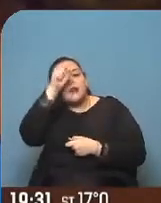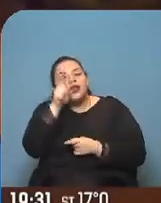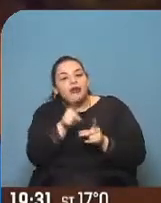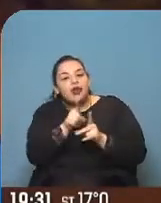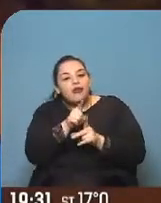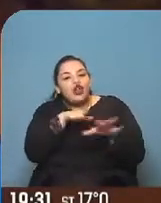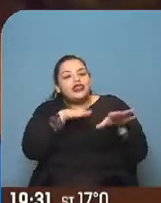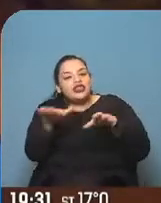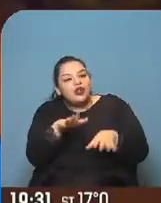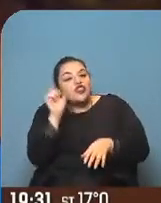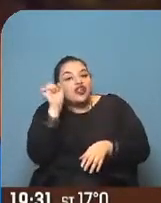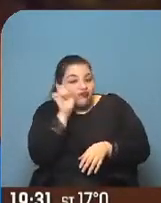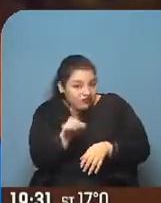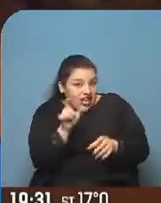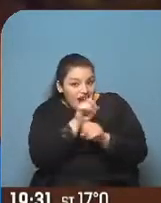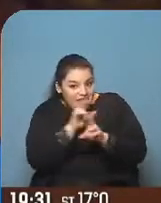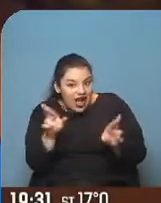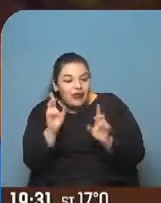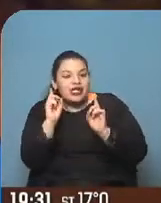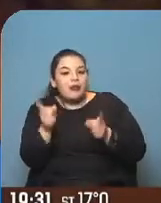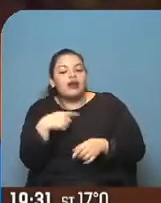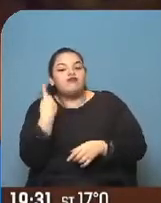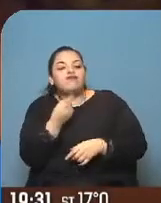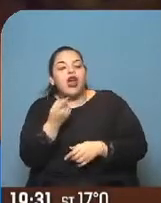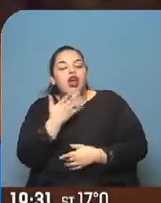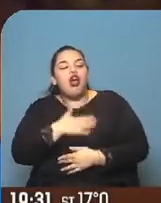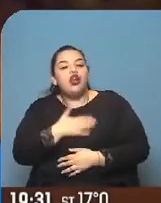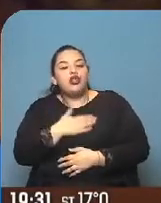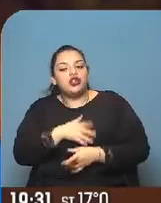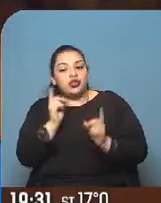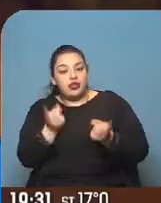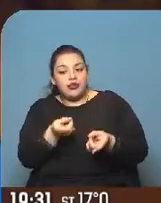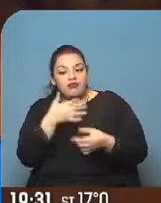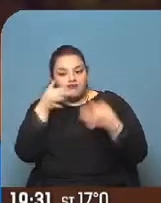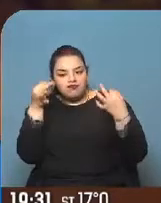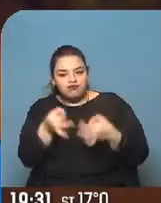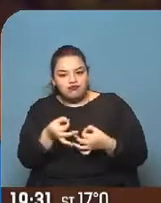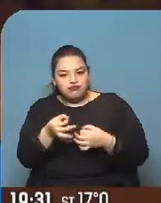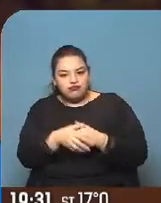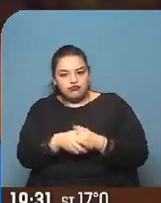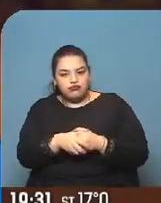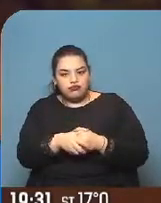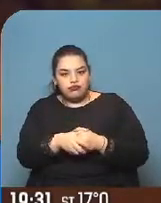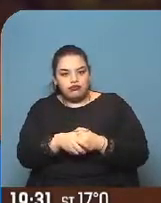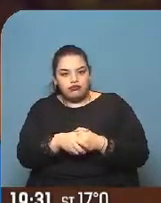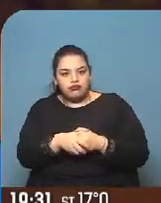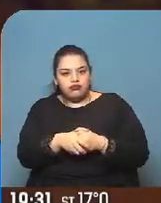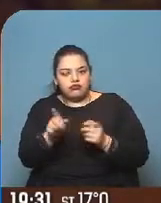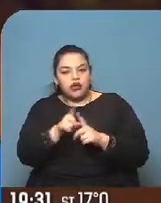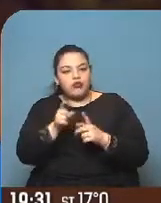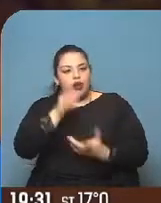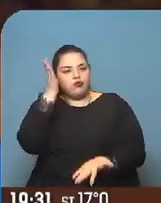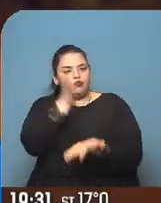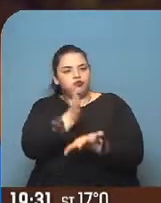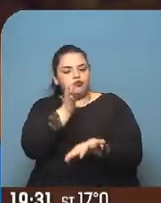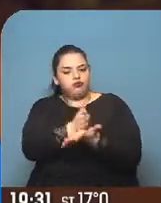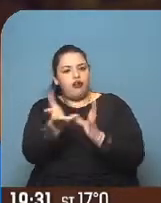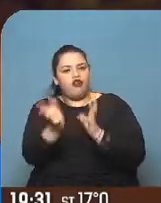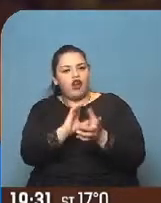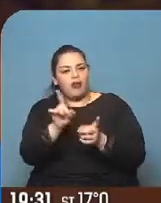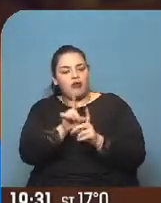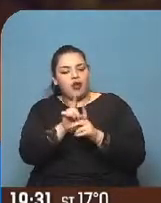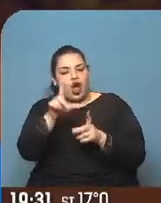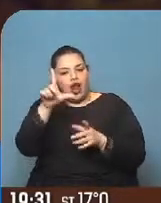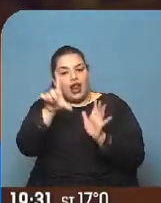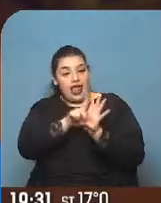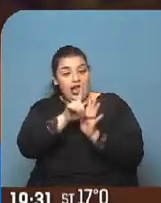complejos y celebramos y estamos convencidos que nunca de haber sancionado la herramienta esta ley del arrepentido que la